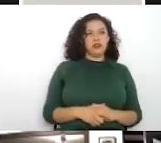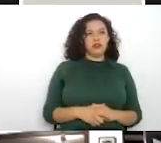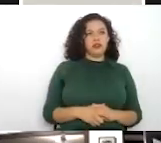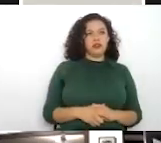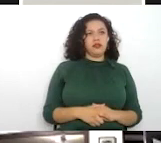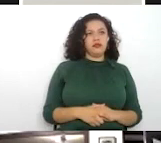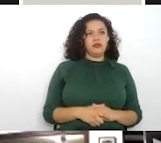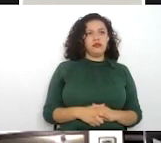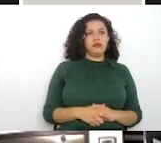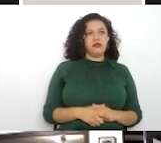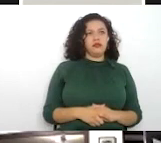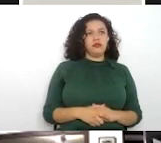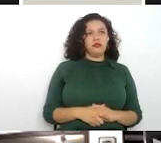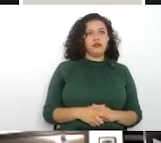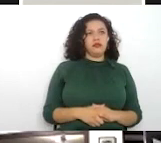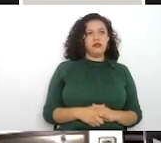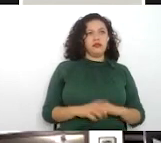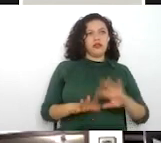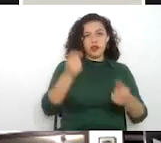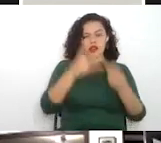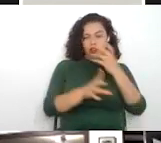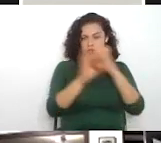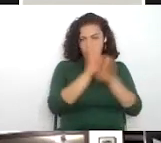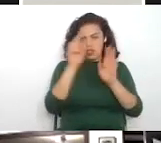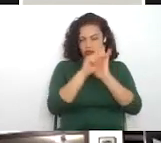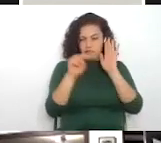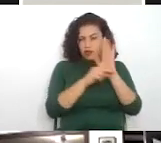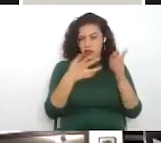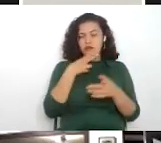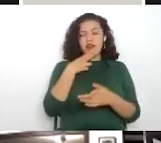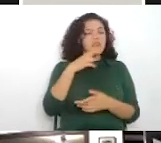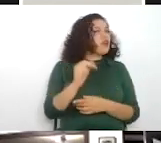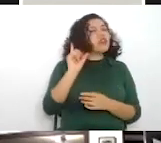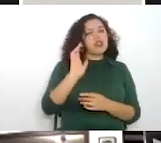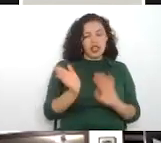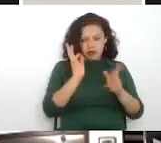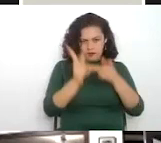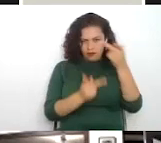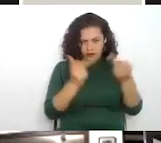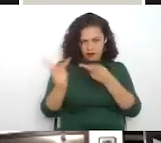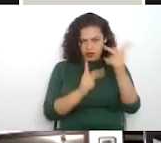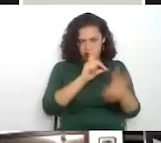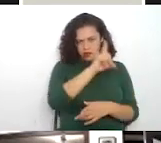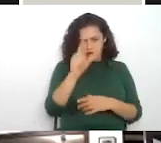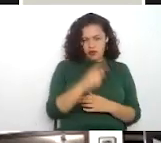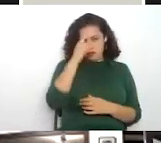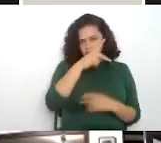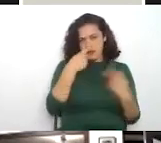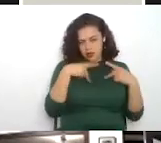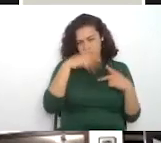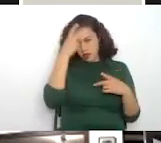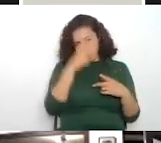vemos que hay cosas que pudieran no aplicar, ya lo discutiremos con los dueños